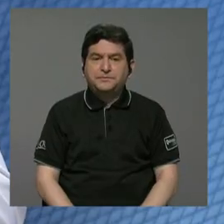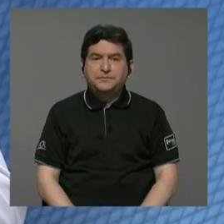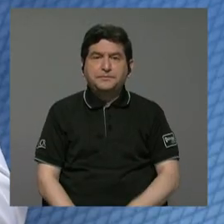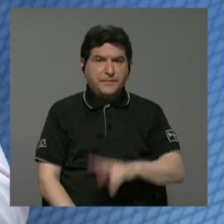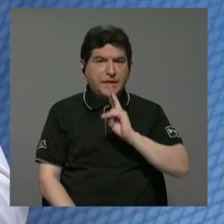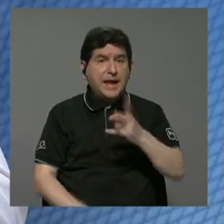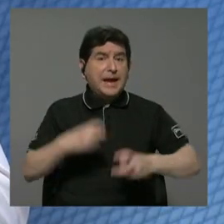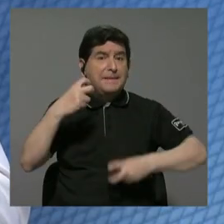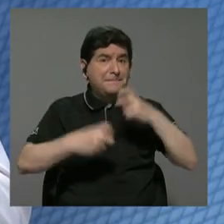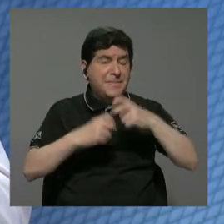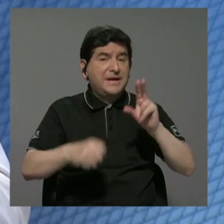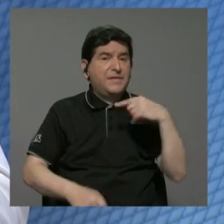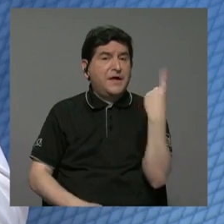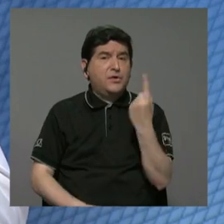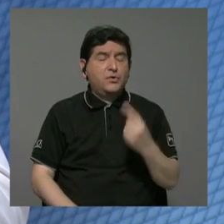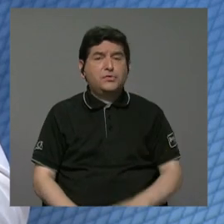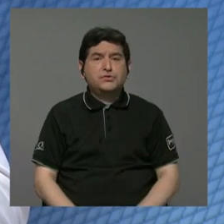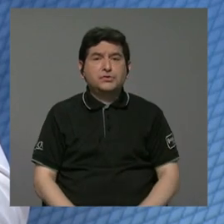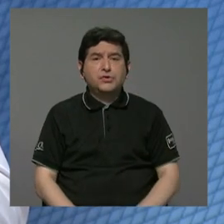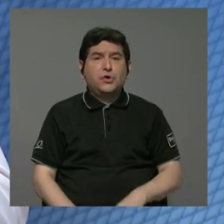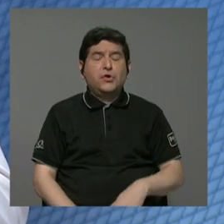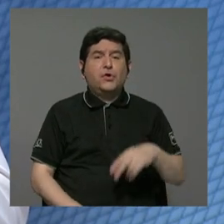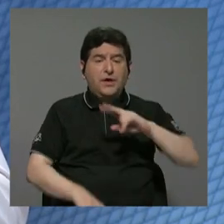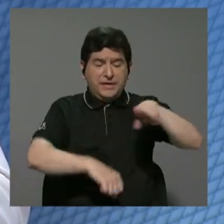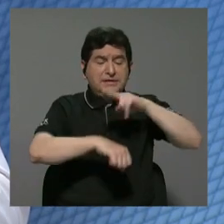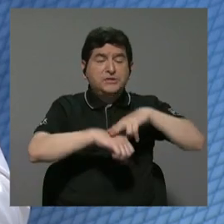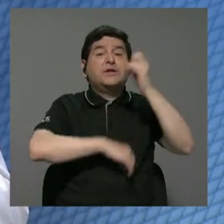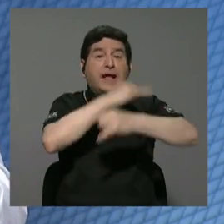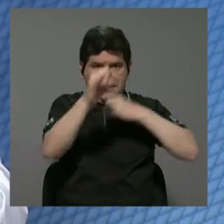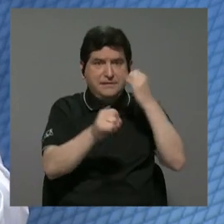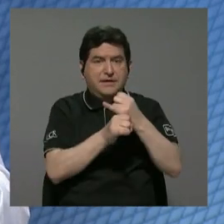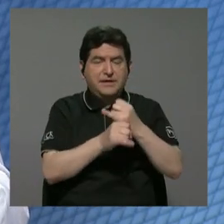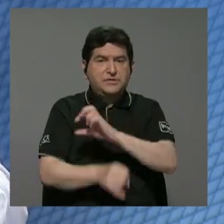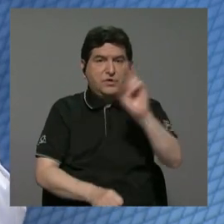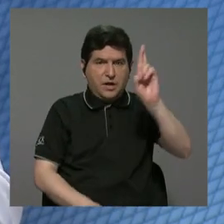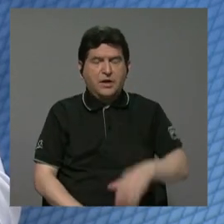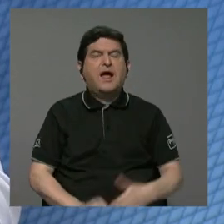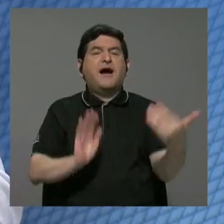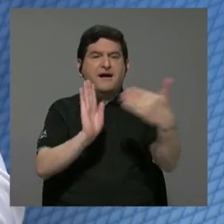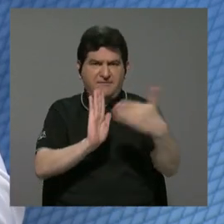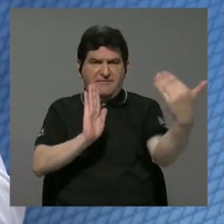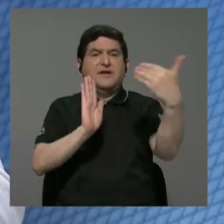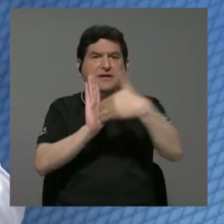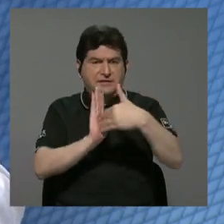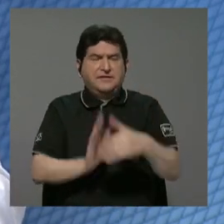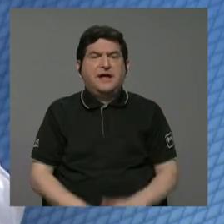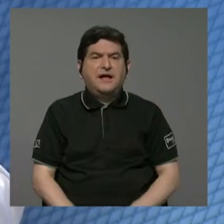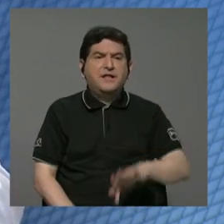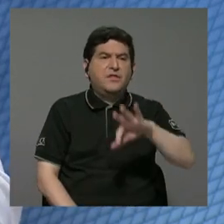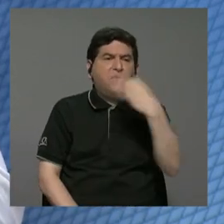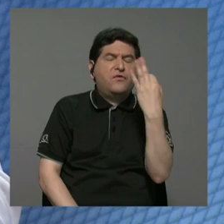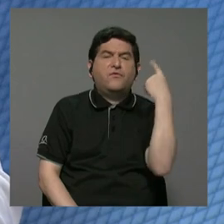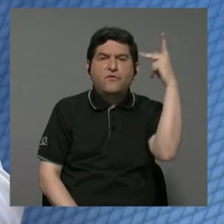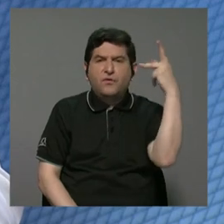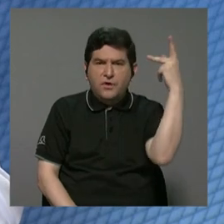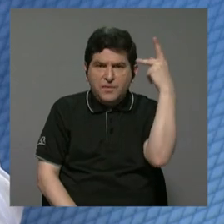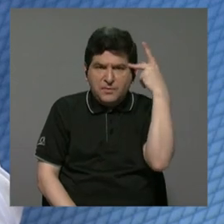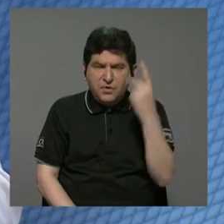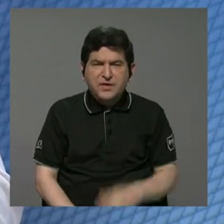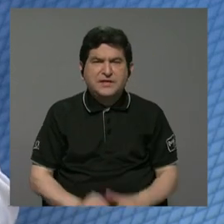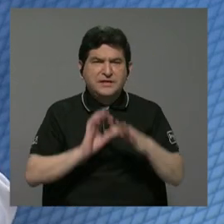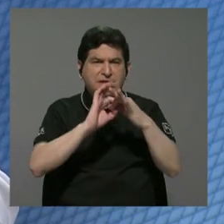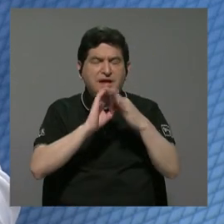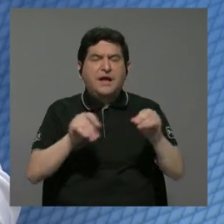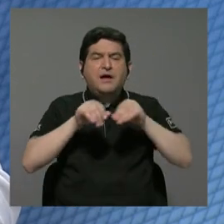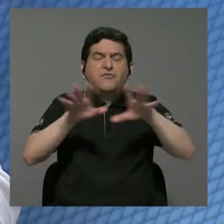la problemática no es solo nacional, es a nivel internacional. Costa Rica también está sufriendo los embates, por ejemplo, de una forma de hacer política que tiene que ver mucho con